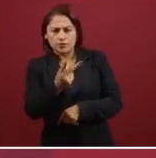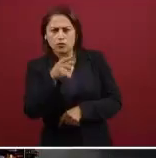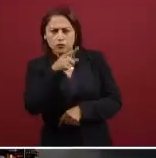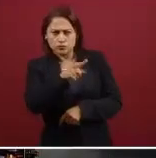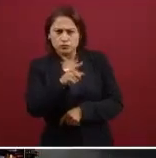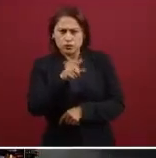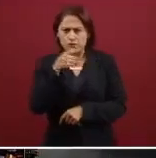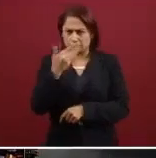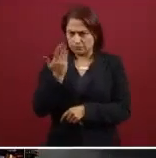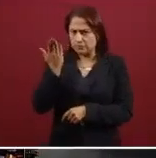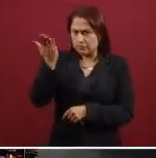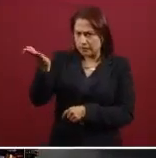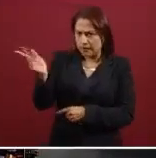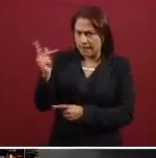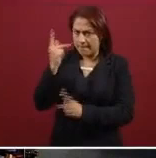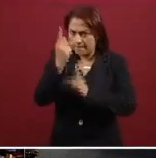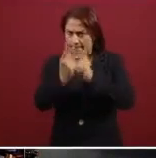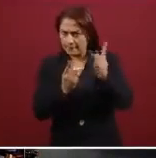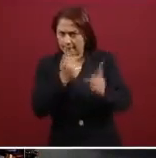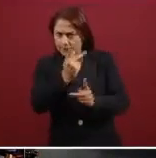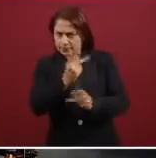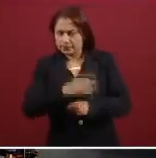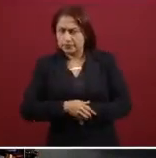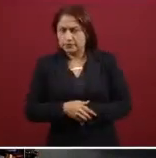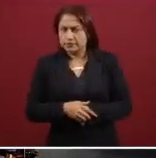prestado? No para